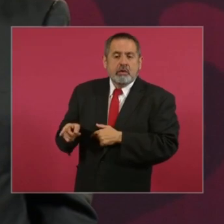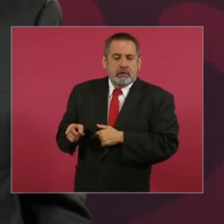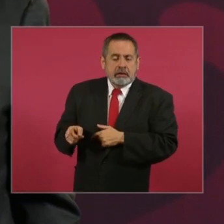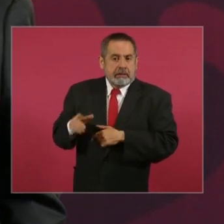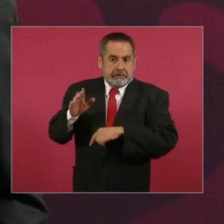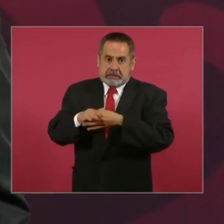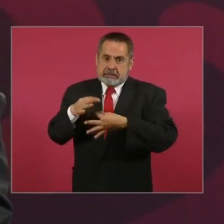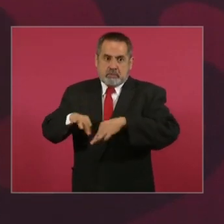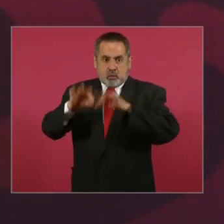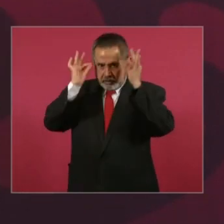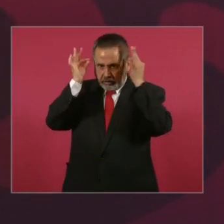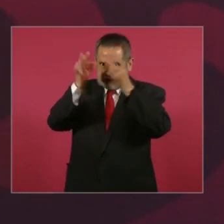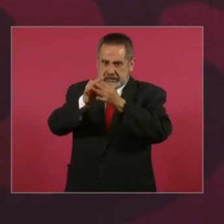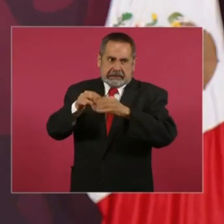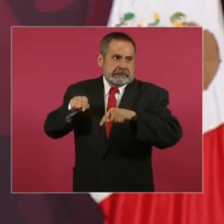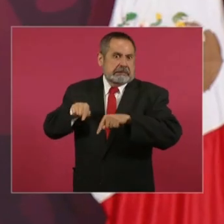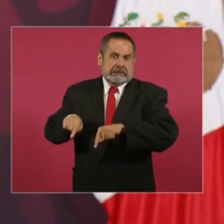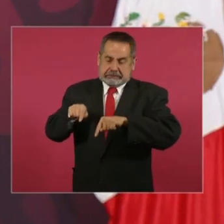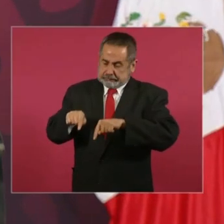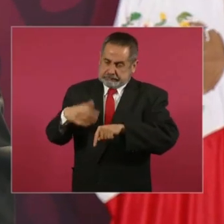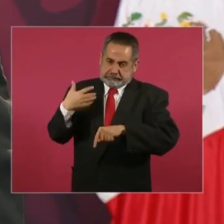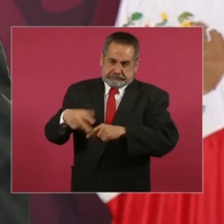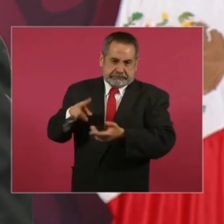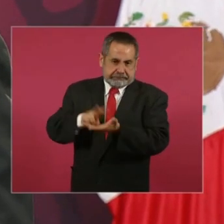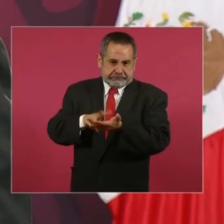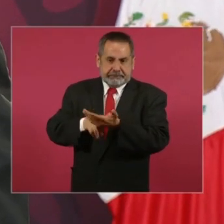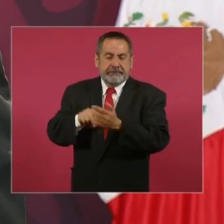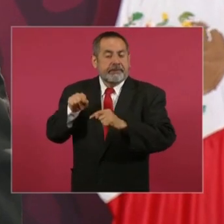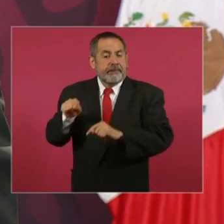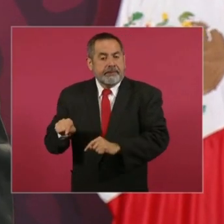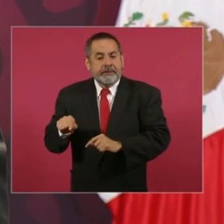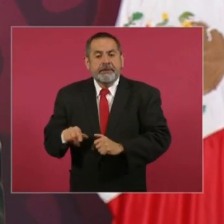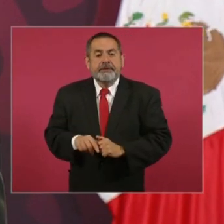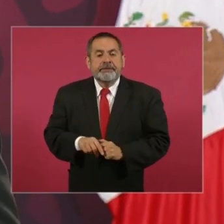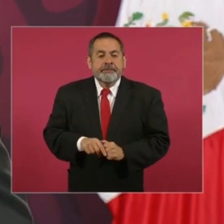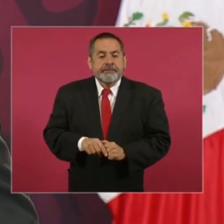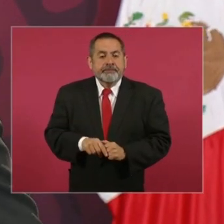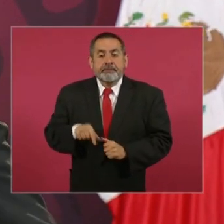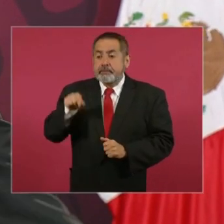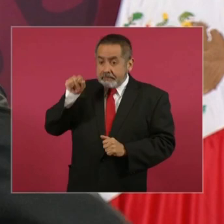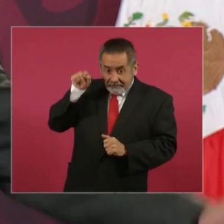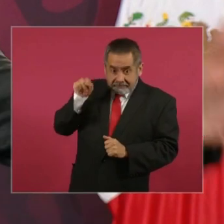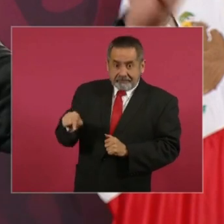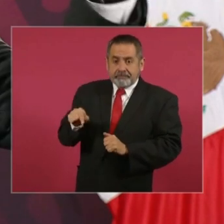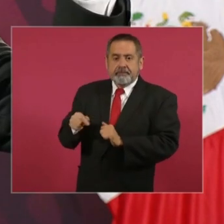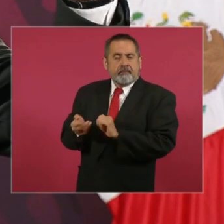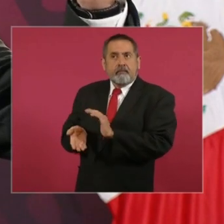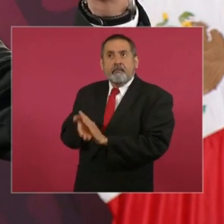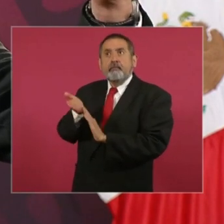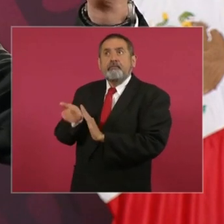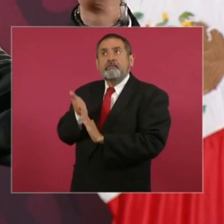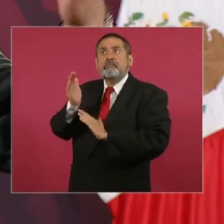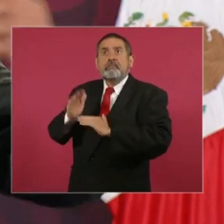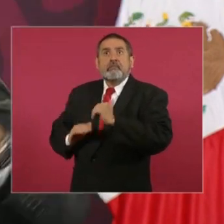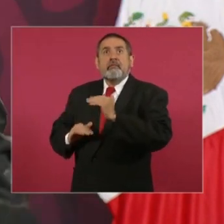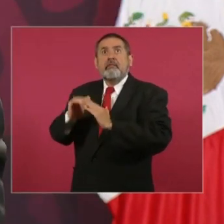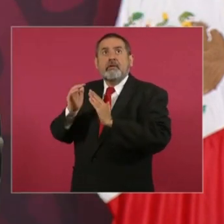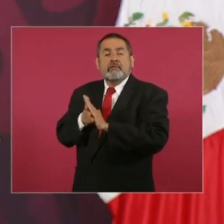más importante del país, ahí se está construyendo